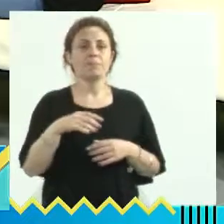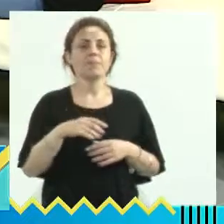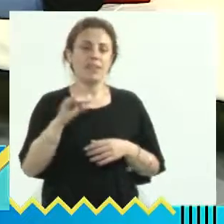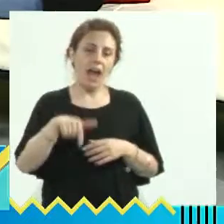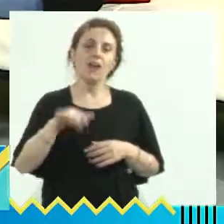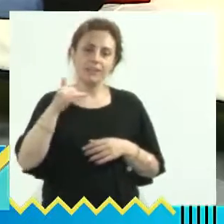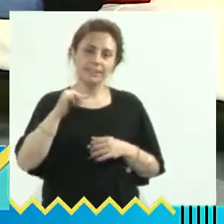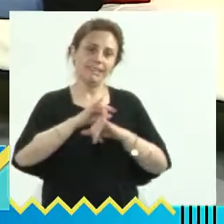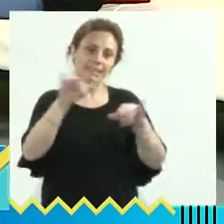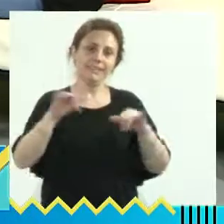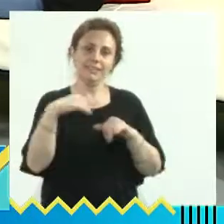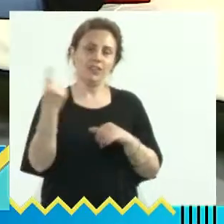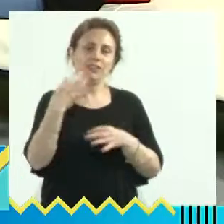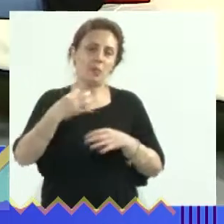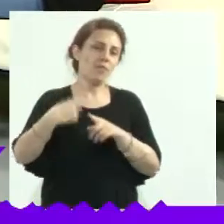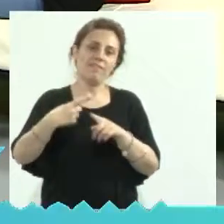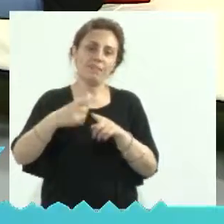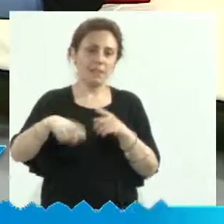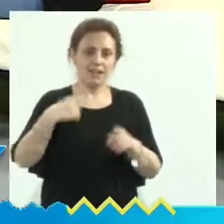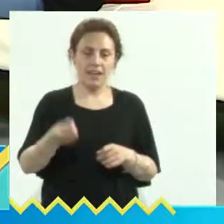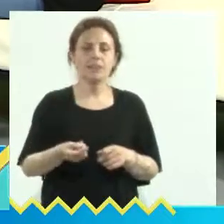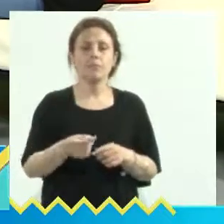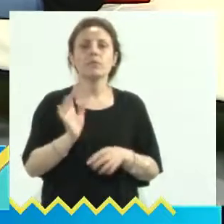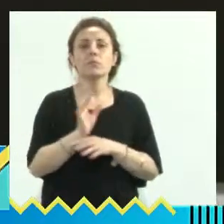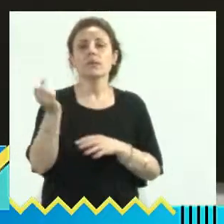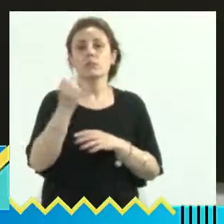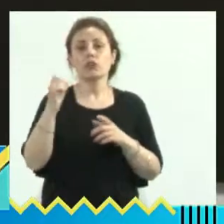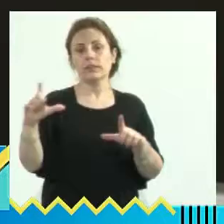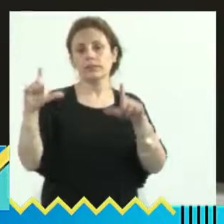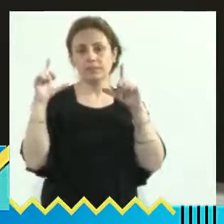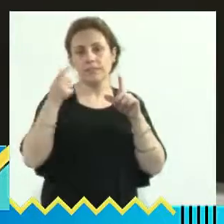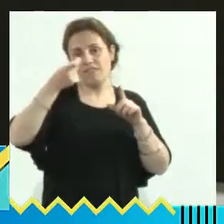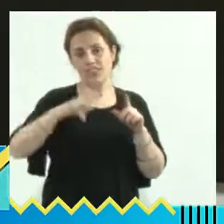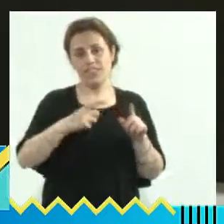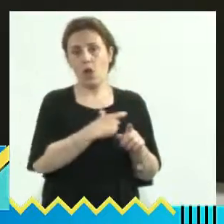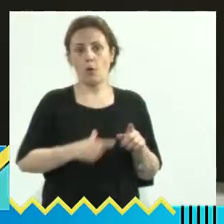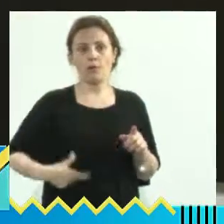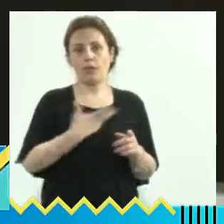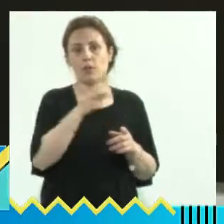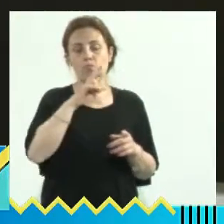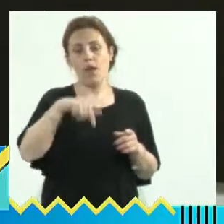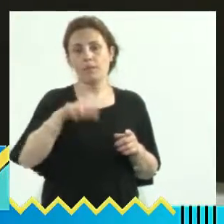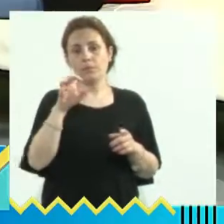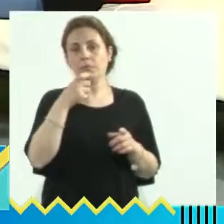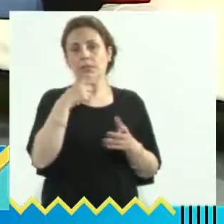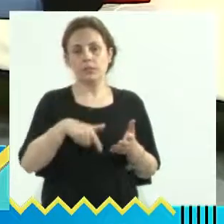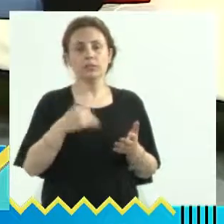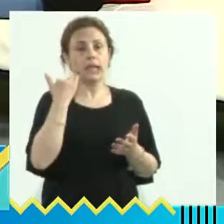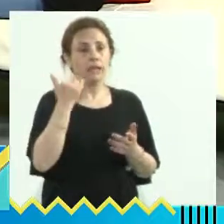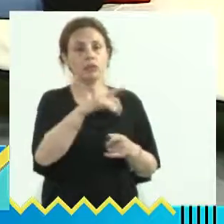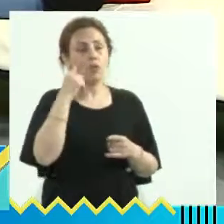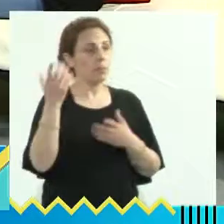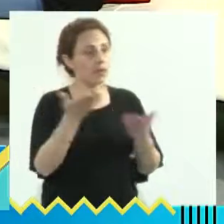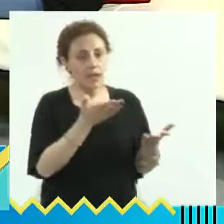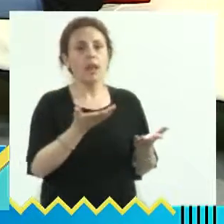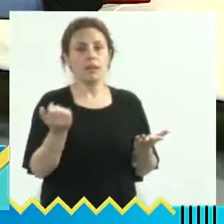ese festejo. Bueno, resaltabas vos la figura de Laura Montero también, ¿no? Y otro espacio muy importante y también ponerlo ahí en consideración de